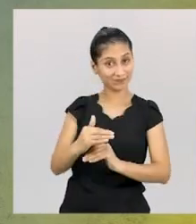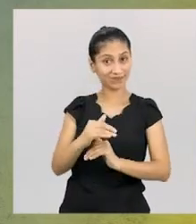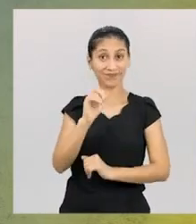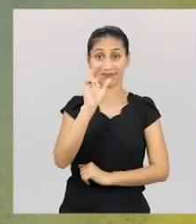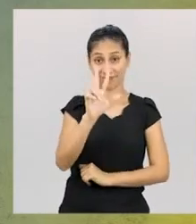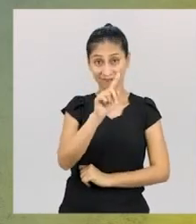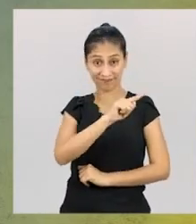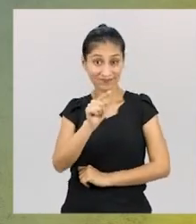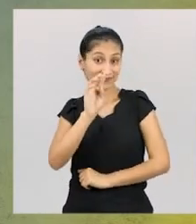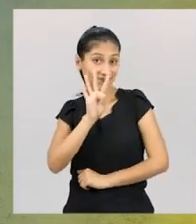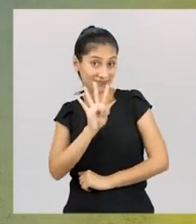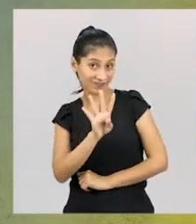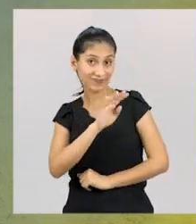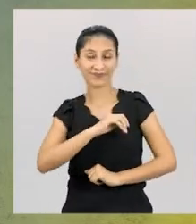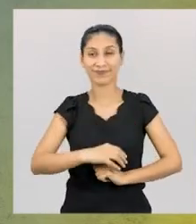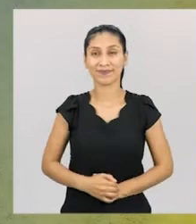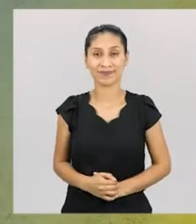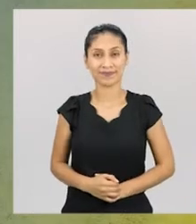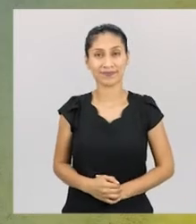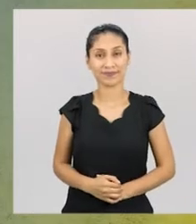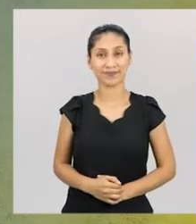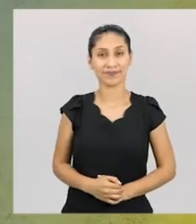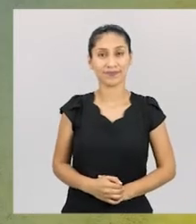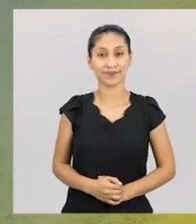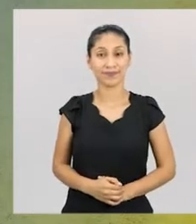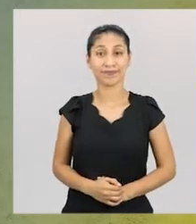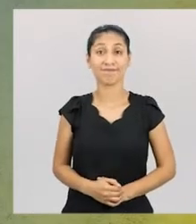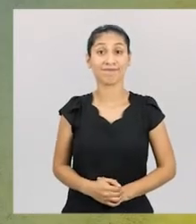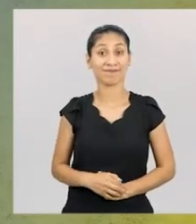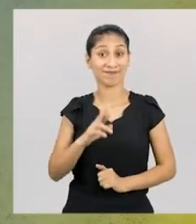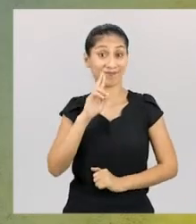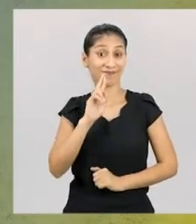D, 3/4.